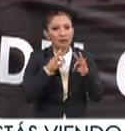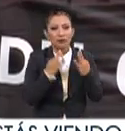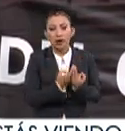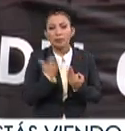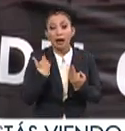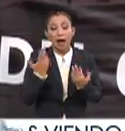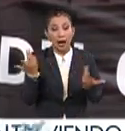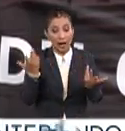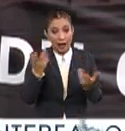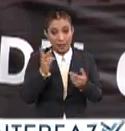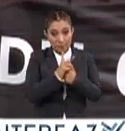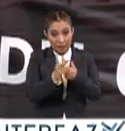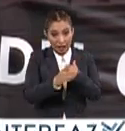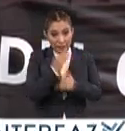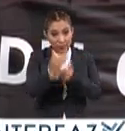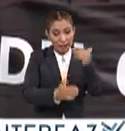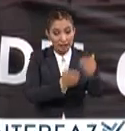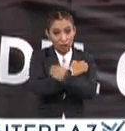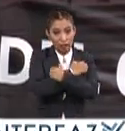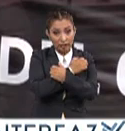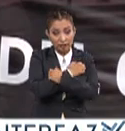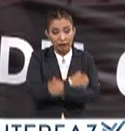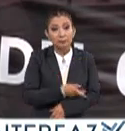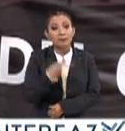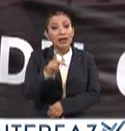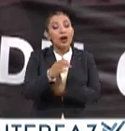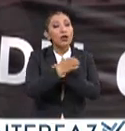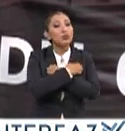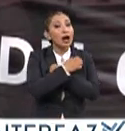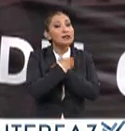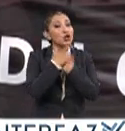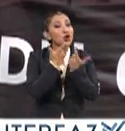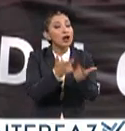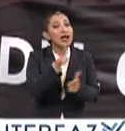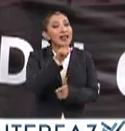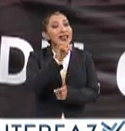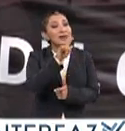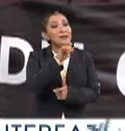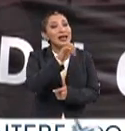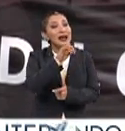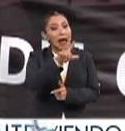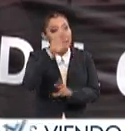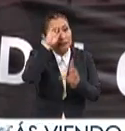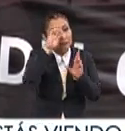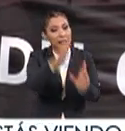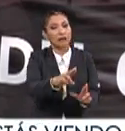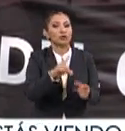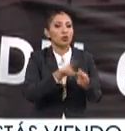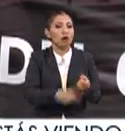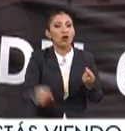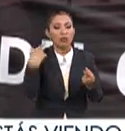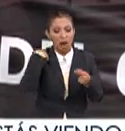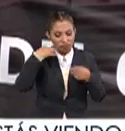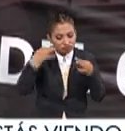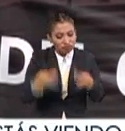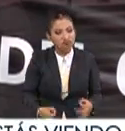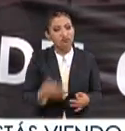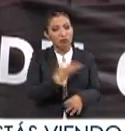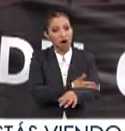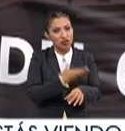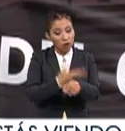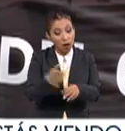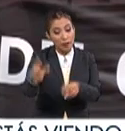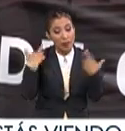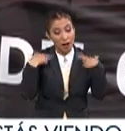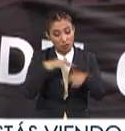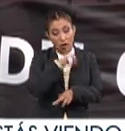que nuestro país avance es con educación, pero una educación liberal, una educación de respeto, de honestidad, y los